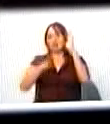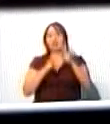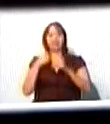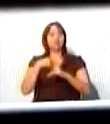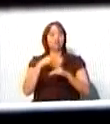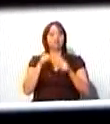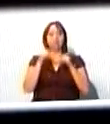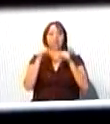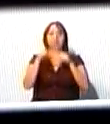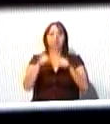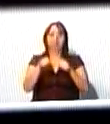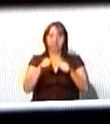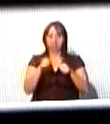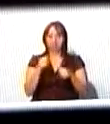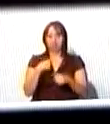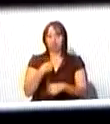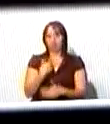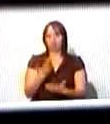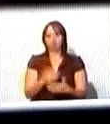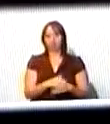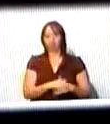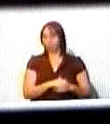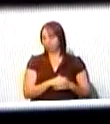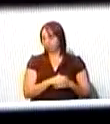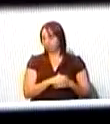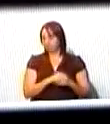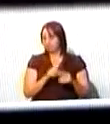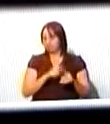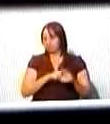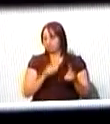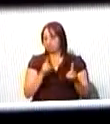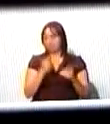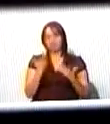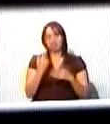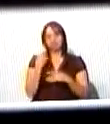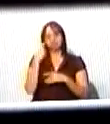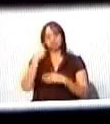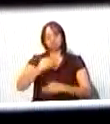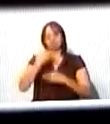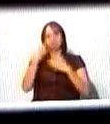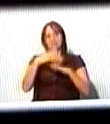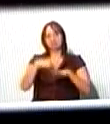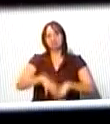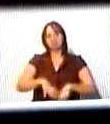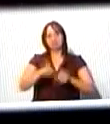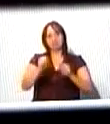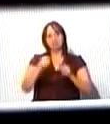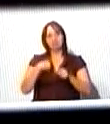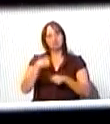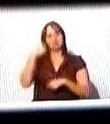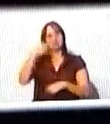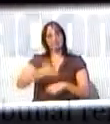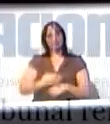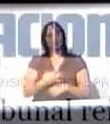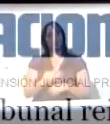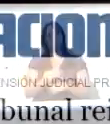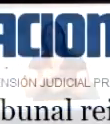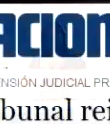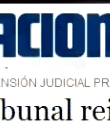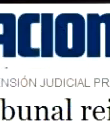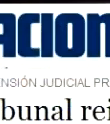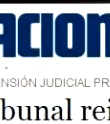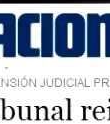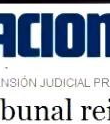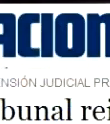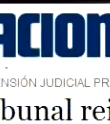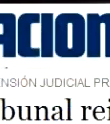la lista, ¿verdad? Pero bueno, ya la decisión la habíamos tomado y yo creo que es, bueno, yo tengo muchos